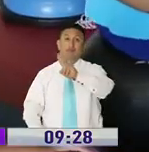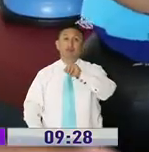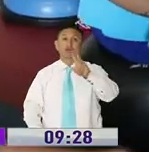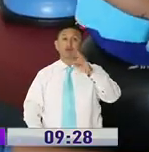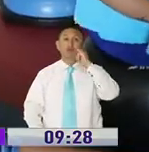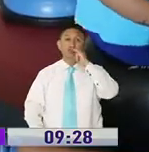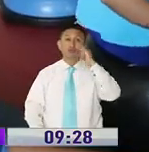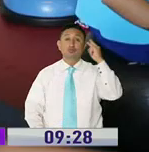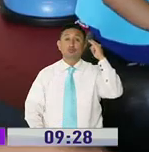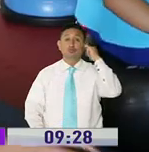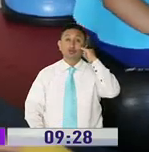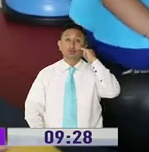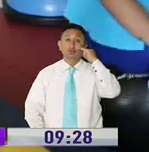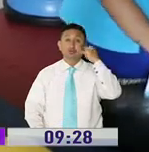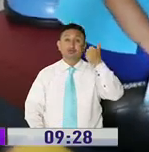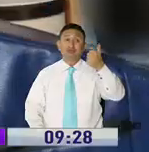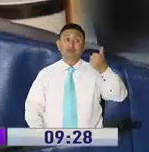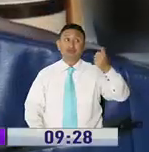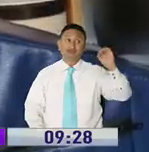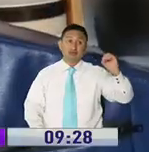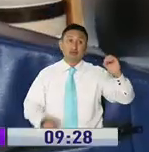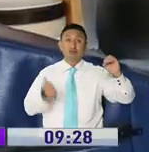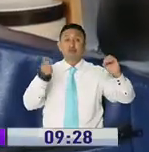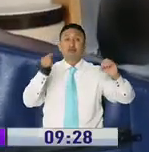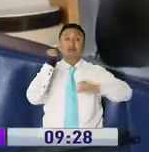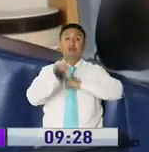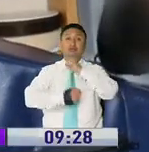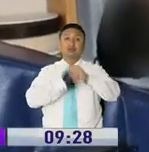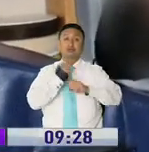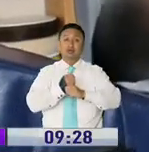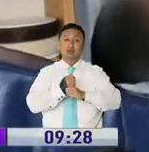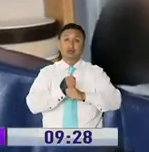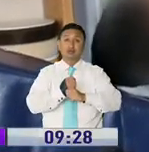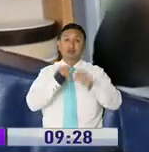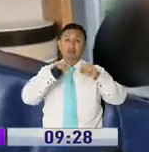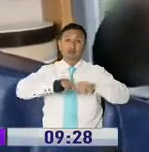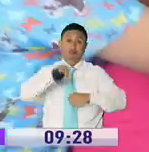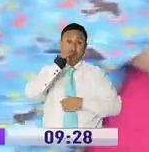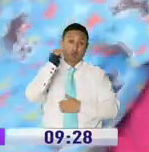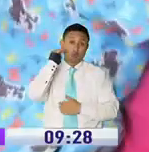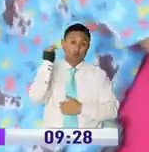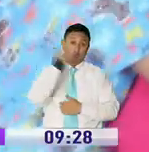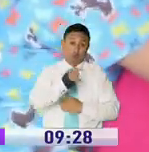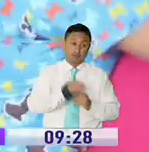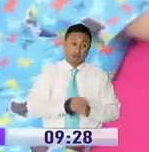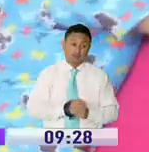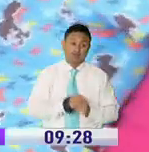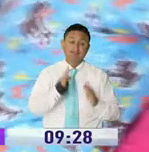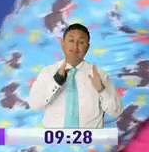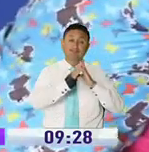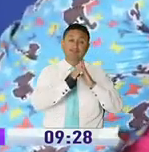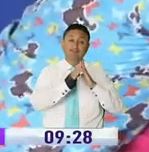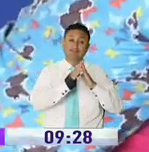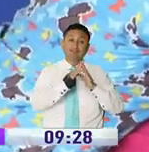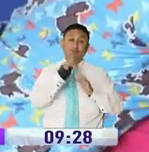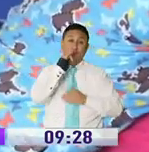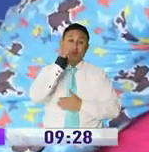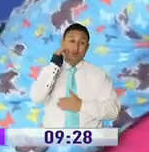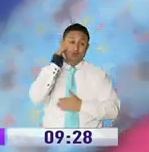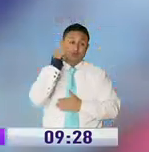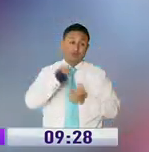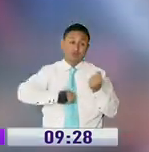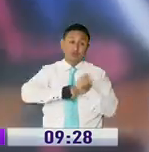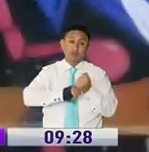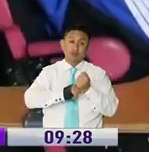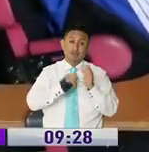menores entre 0 y 10 años de edad quienes viven en la casa hogar para sus niños, un orfanato que se sustenta con donaciones,